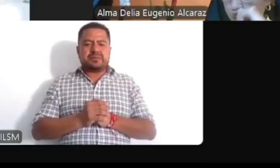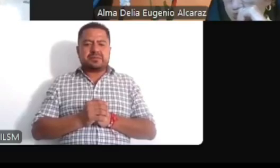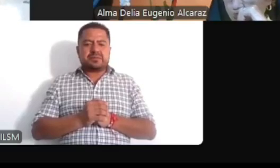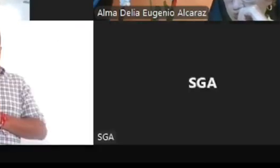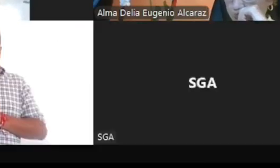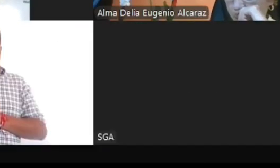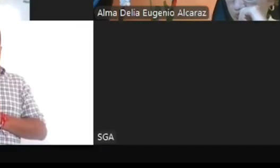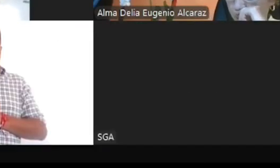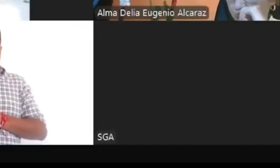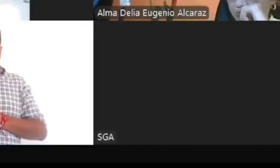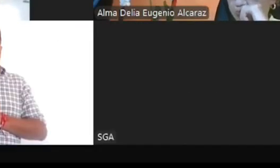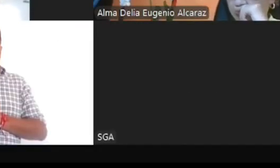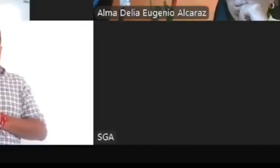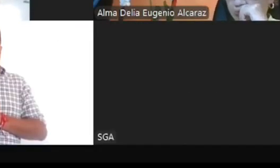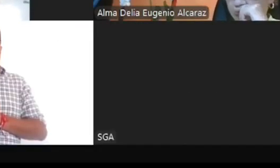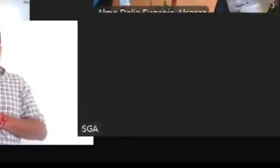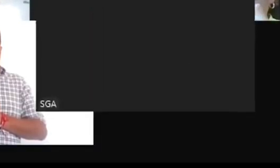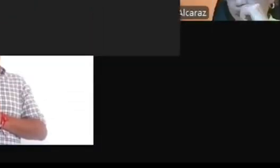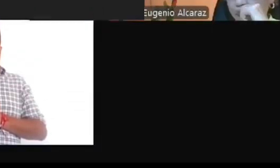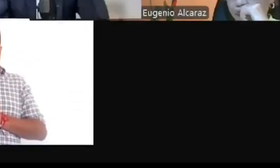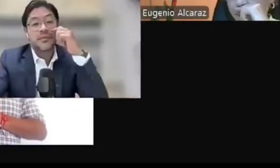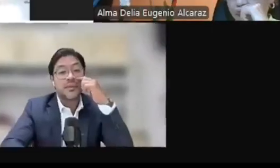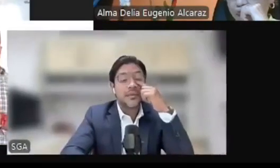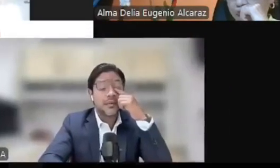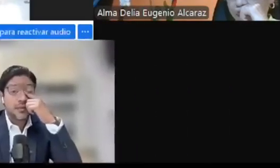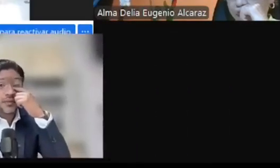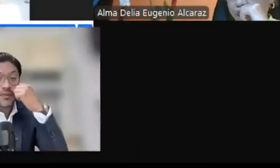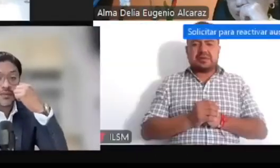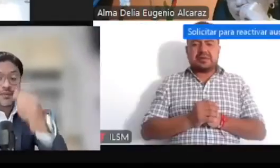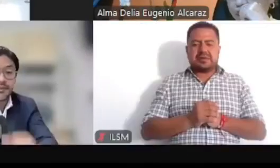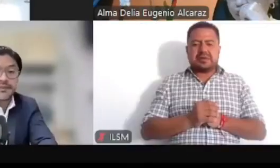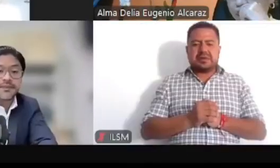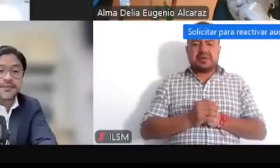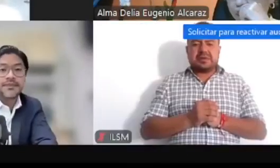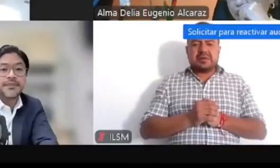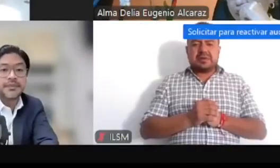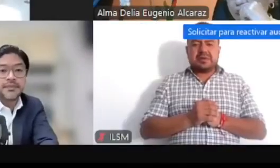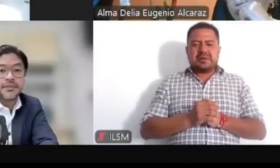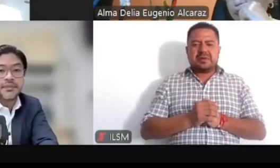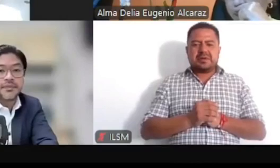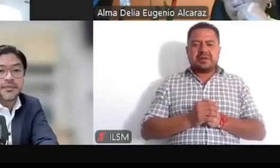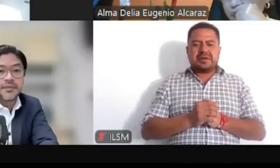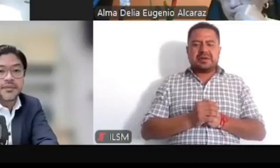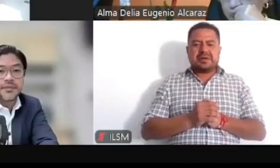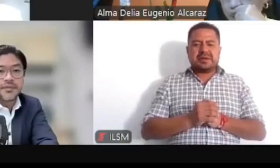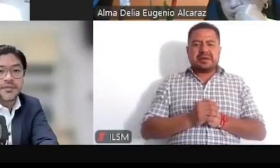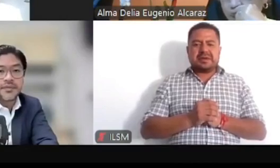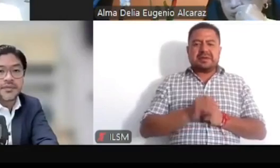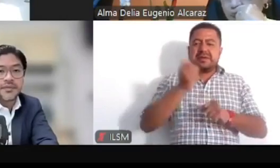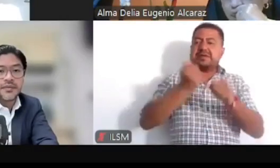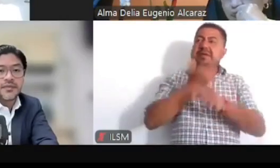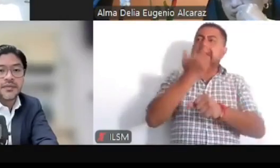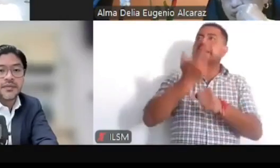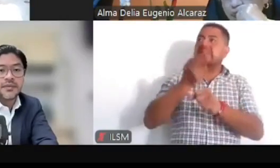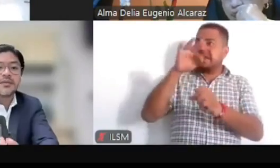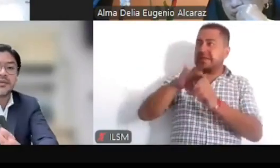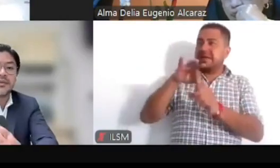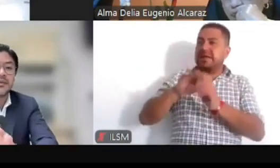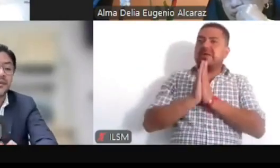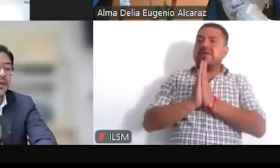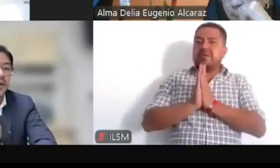favor el secretario secretario ya secretario tome la votación